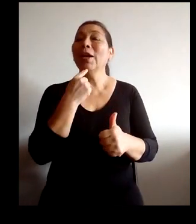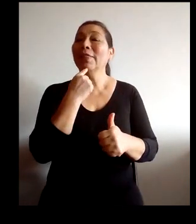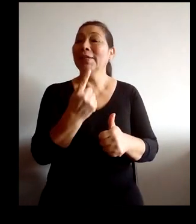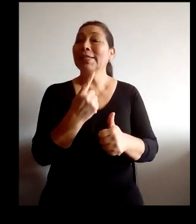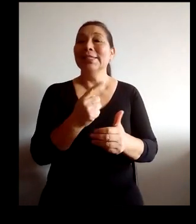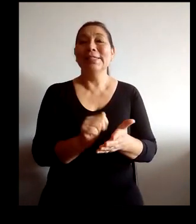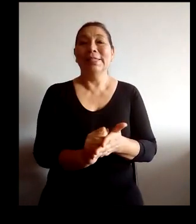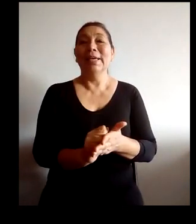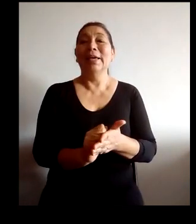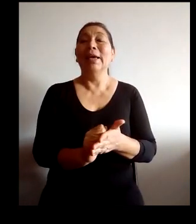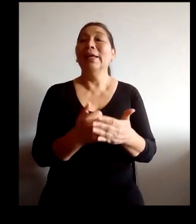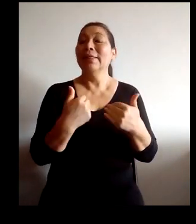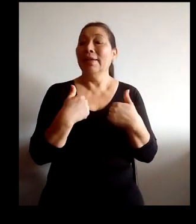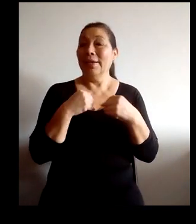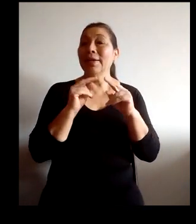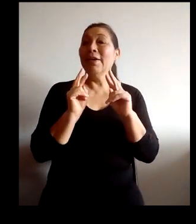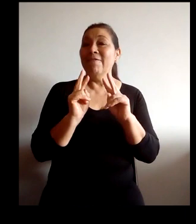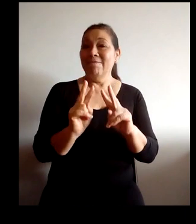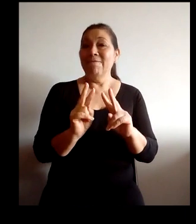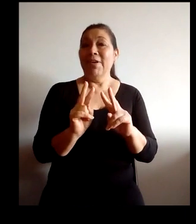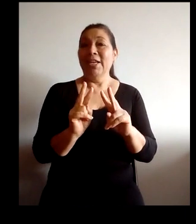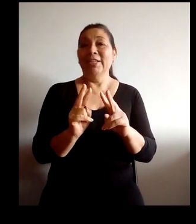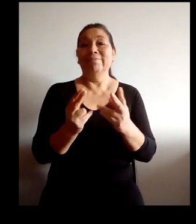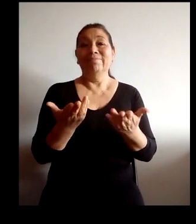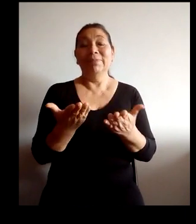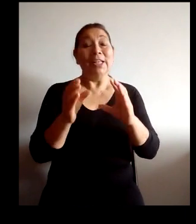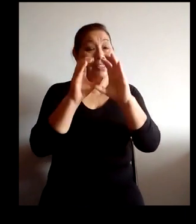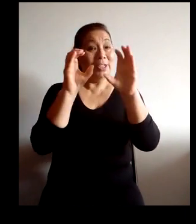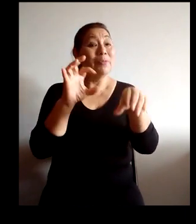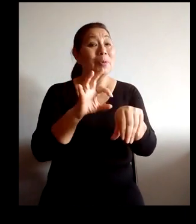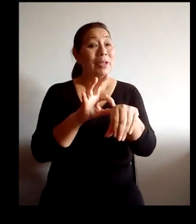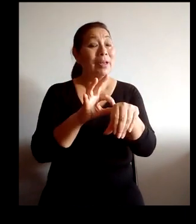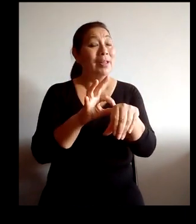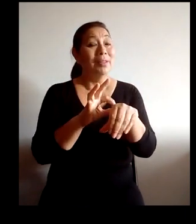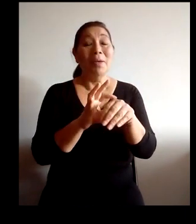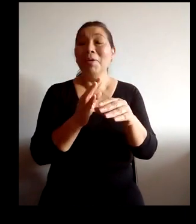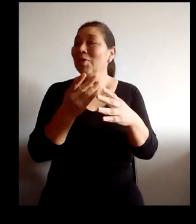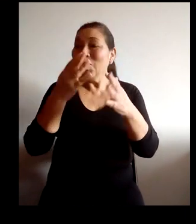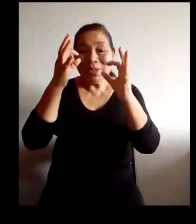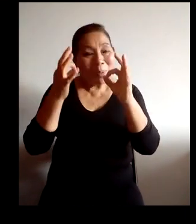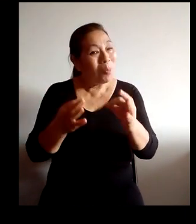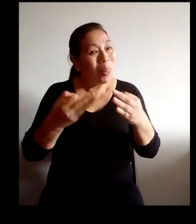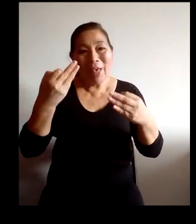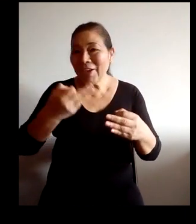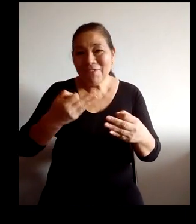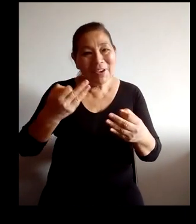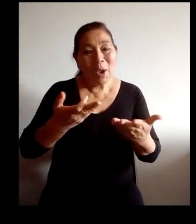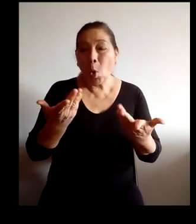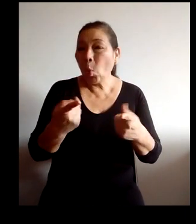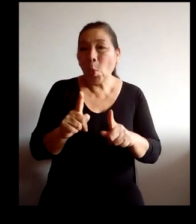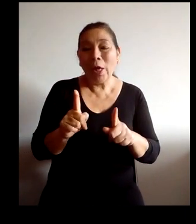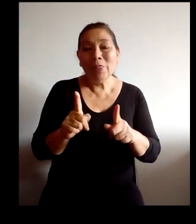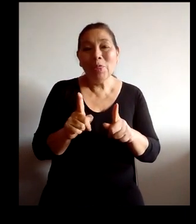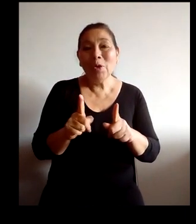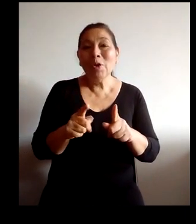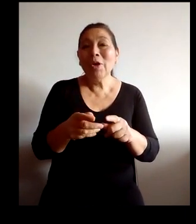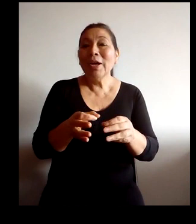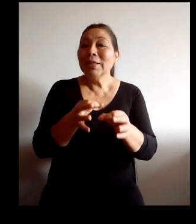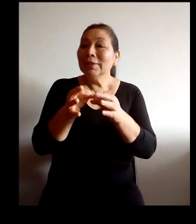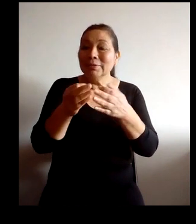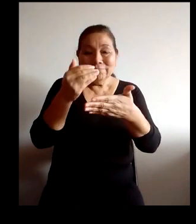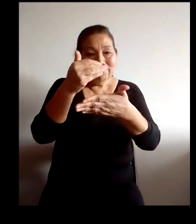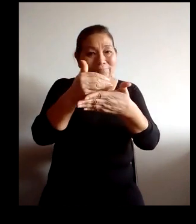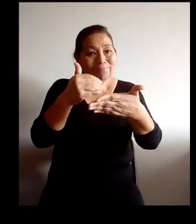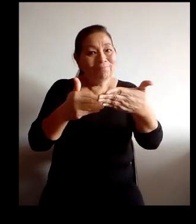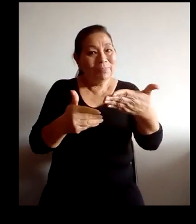probatorio cuando la historia clínica no está sustentada en exámenes auxiliares emitidos por médicos especialistas. Respecto, en el caso